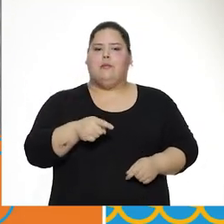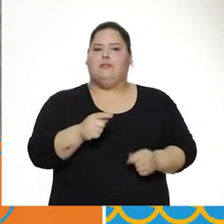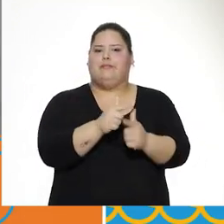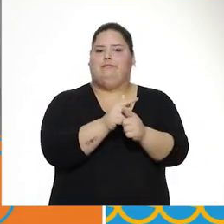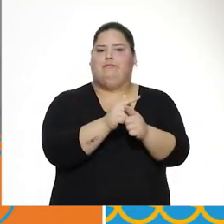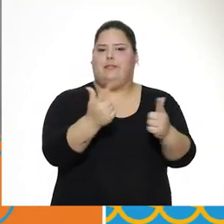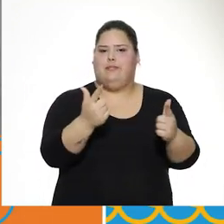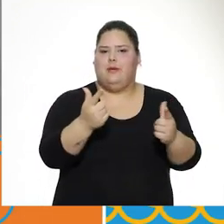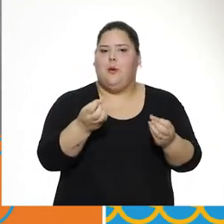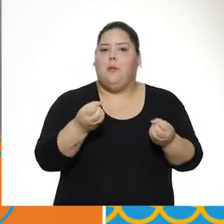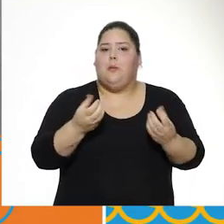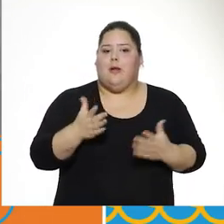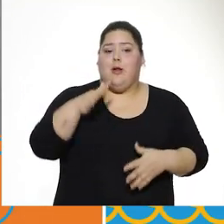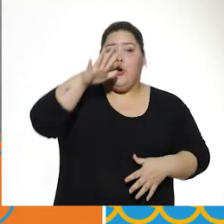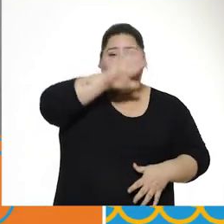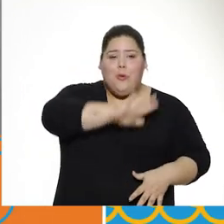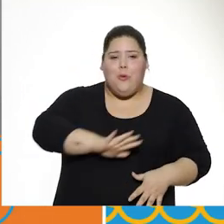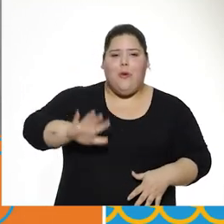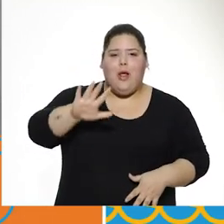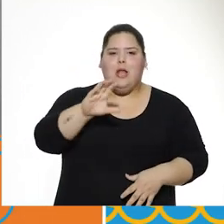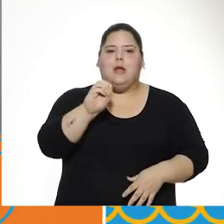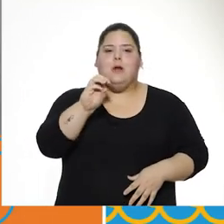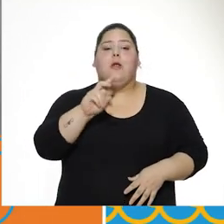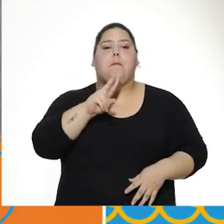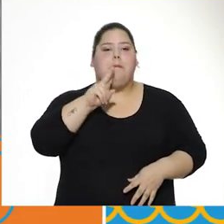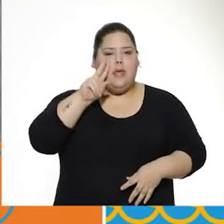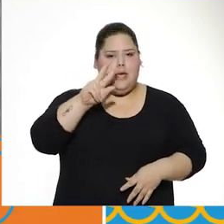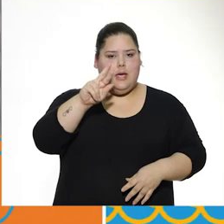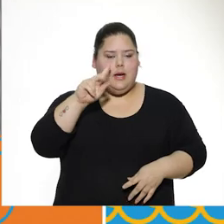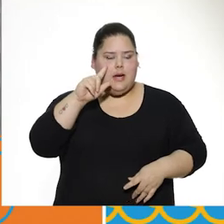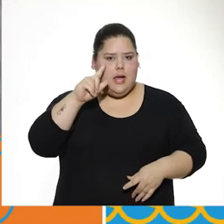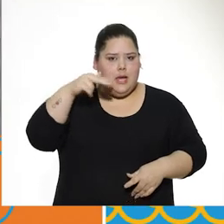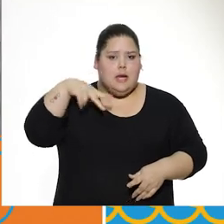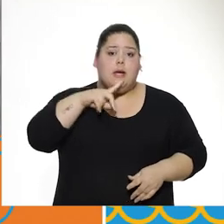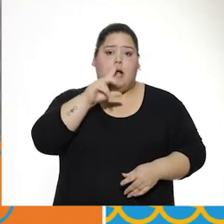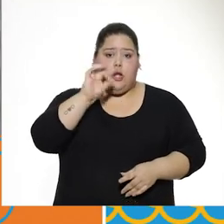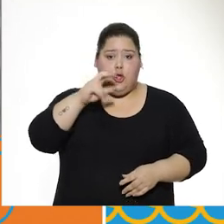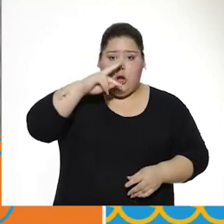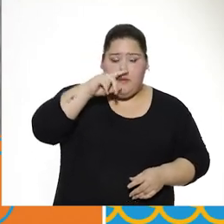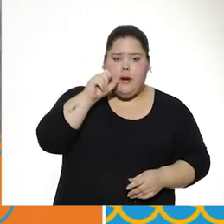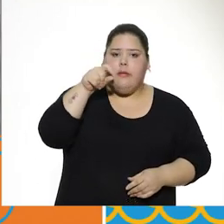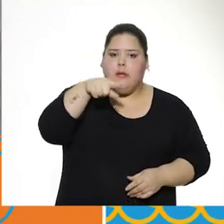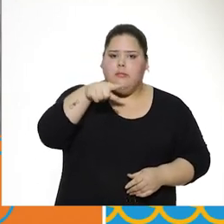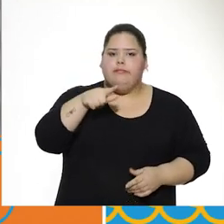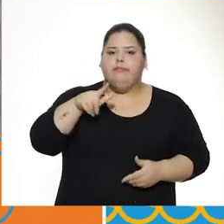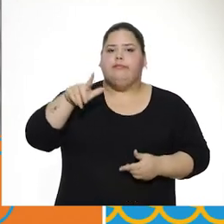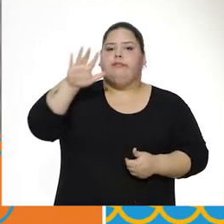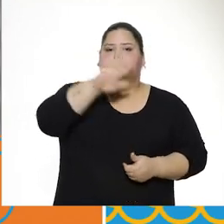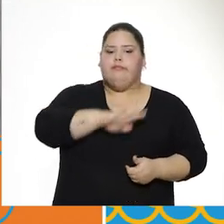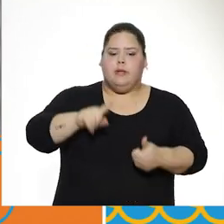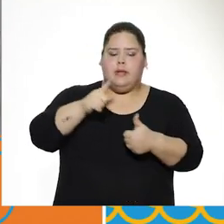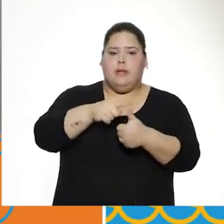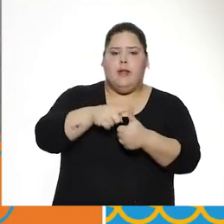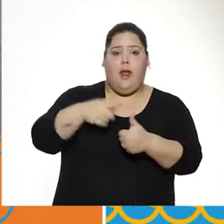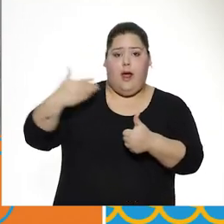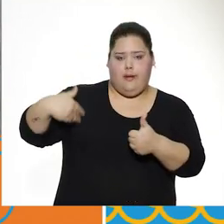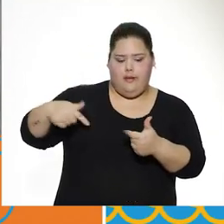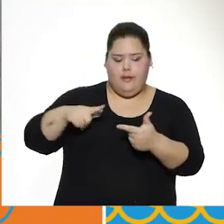no existía. Esta región se llamaba Virreinato del Río de la Plata y estaba formada